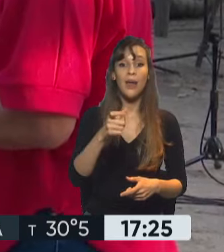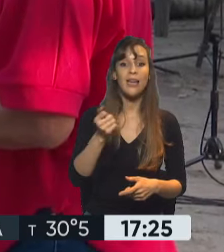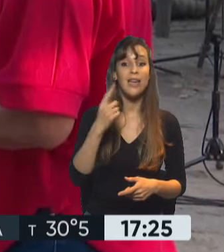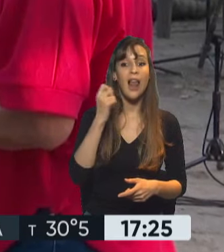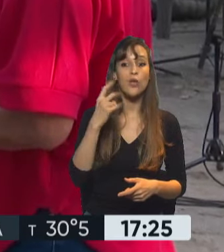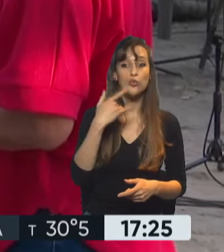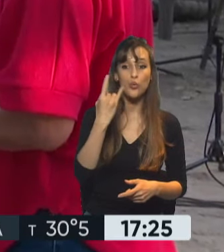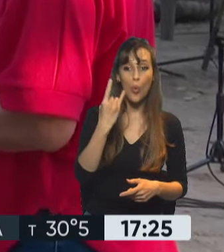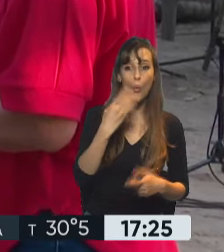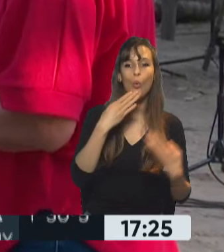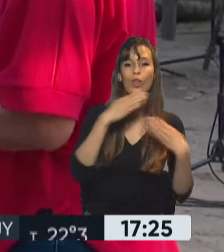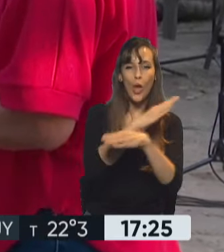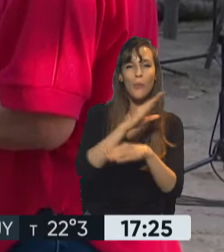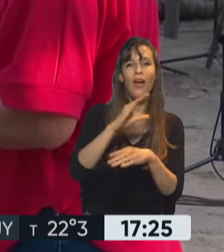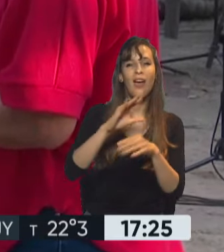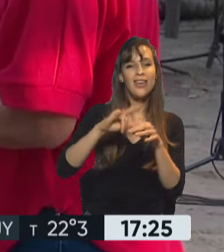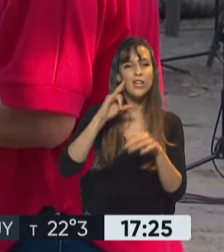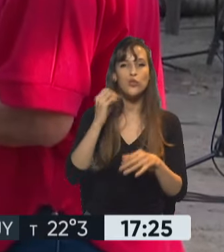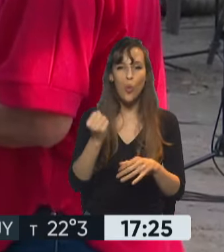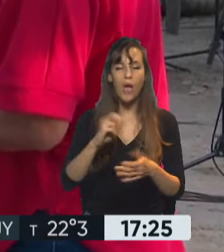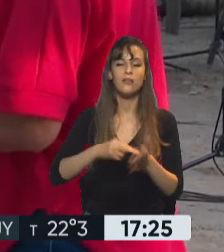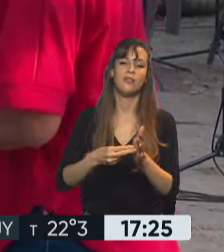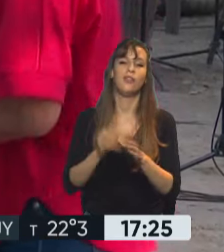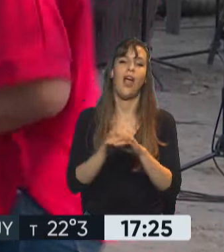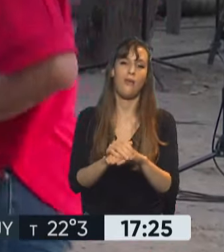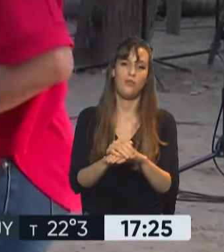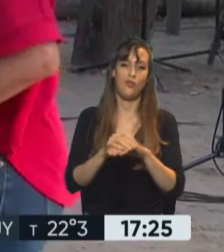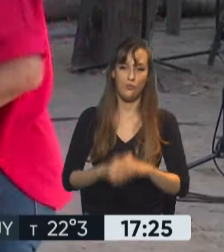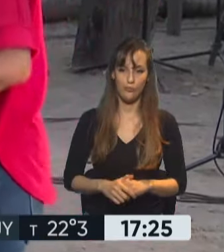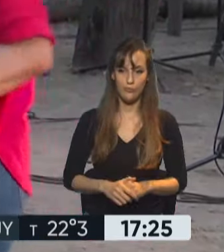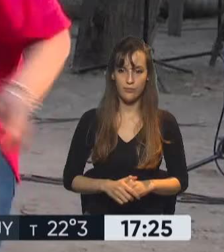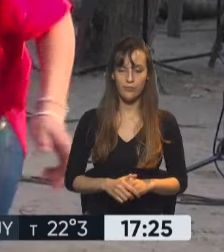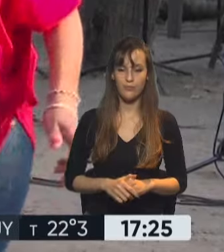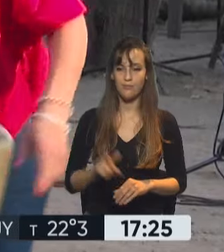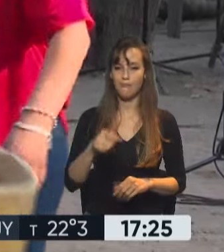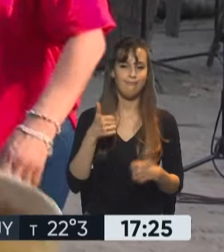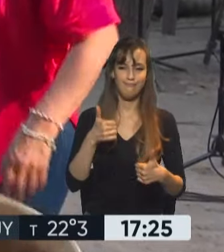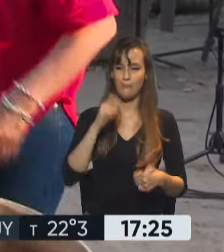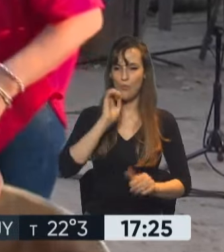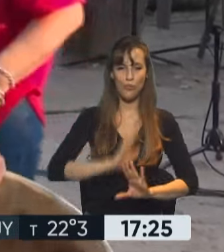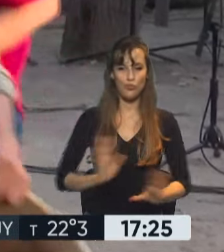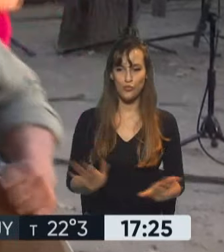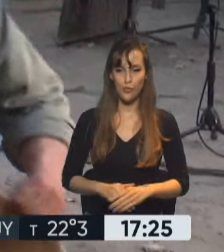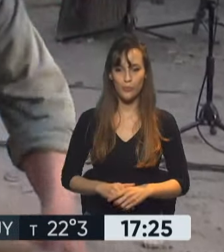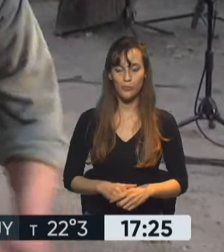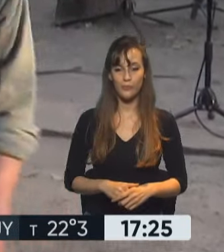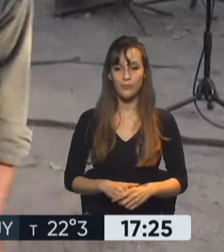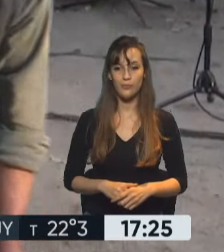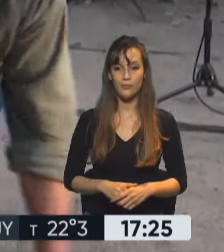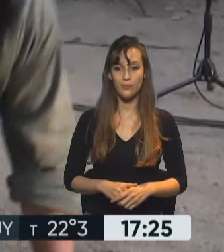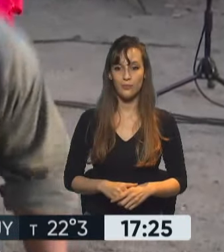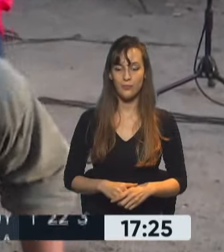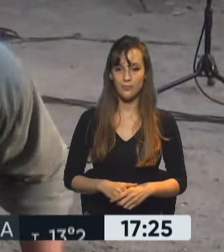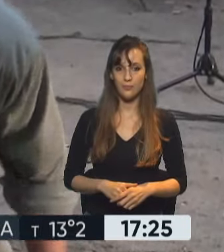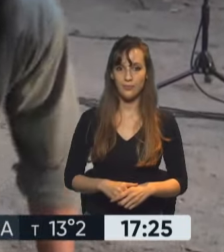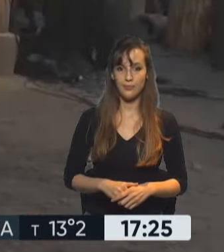Quichua. En Quichua quiere decir amigo. Muy bien. Bueno. Impresionante. Deja, así, dale,